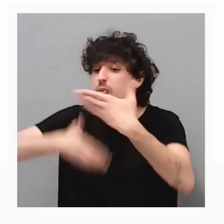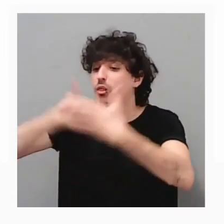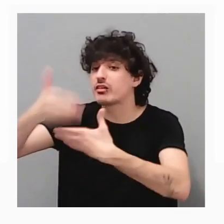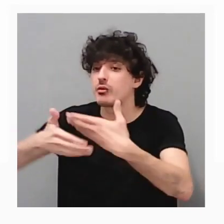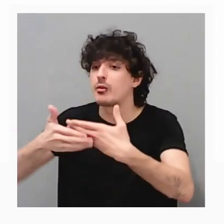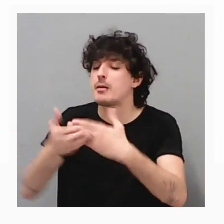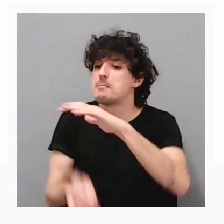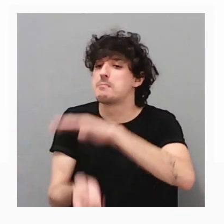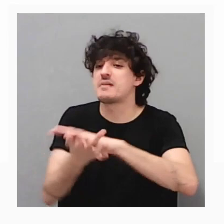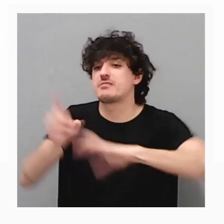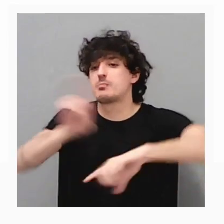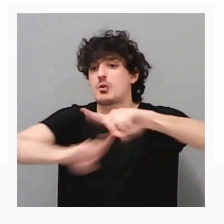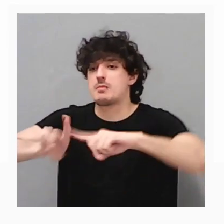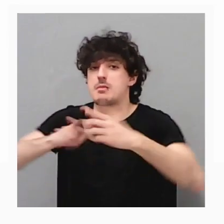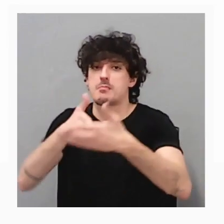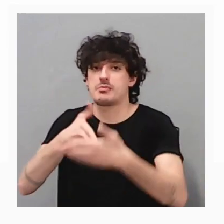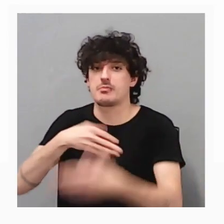Yo no me entiendo con esto, ¿no?